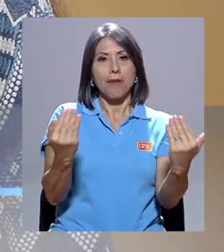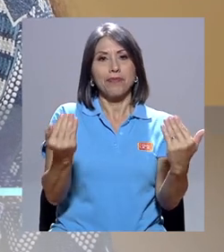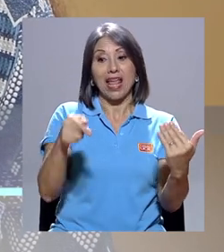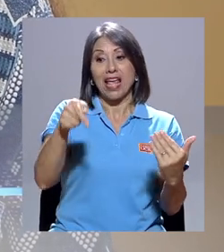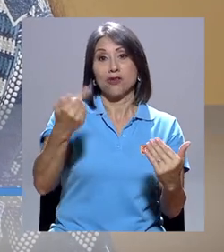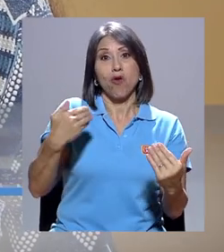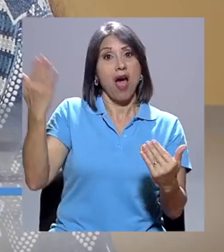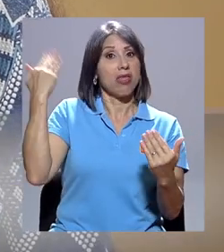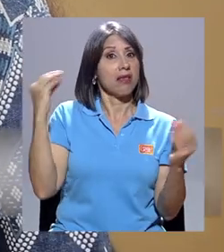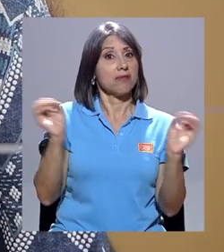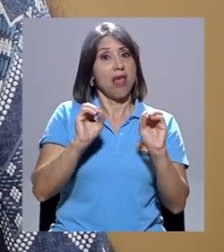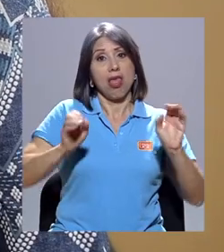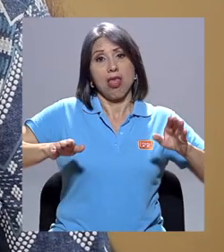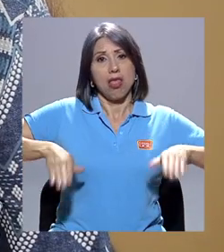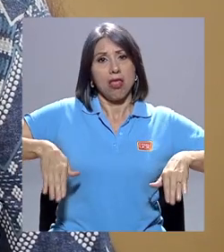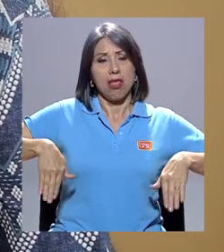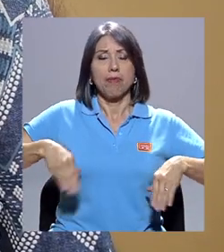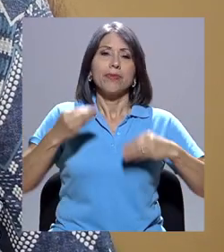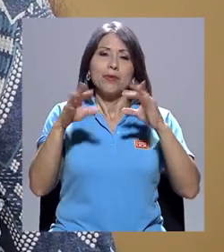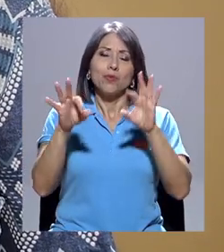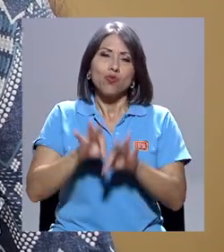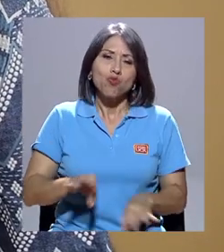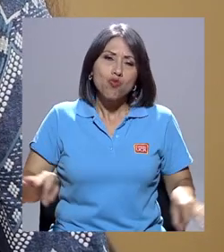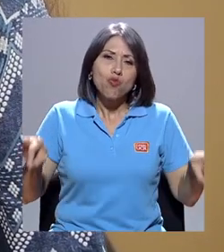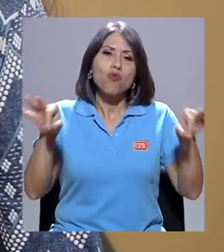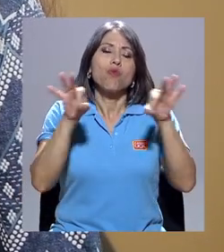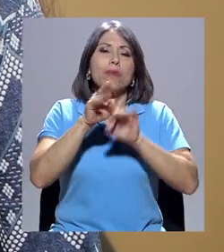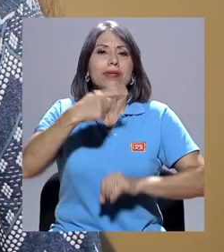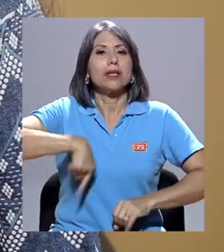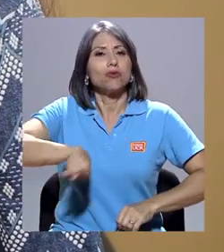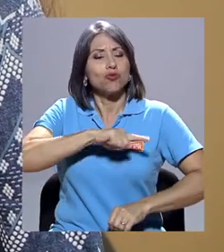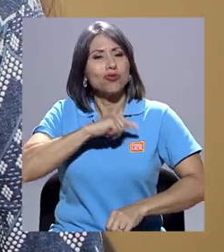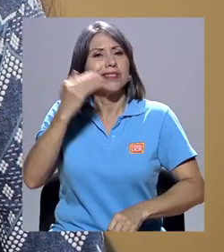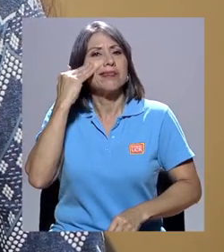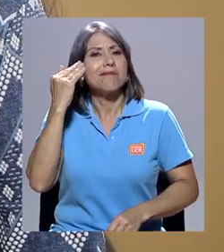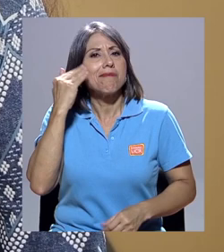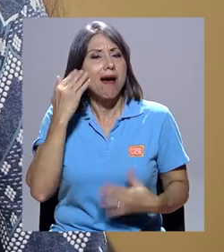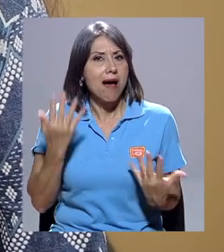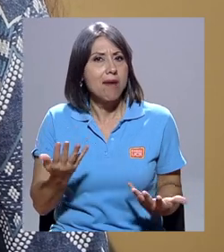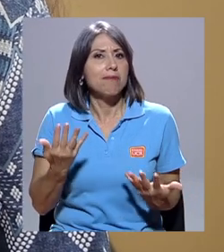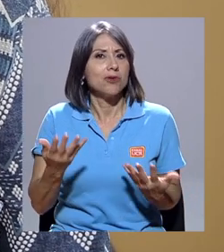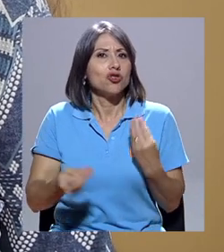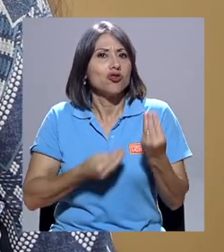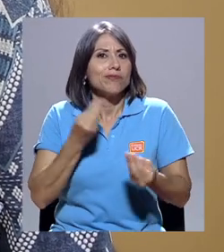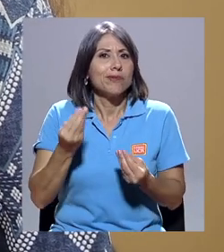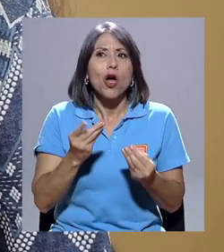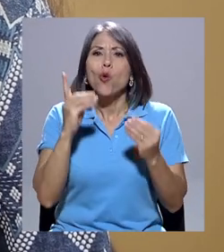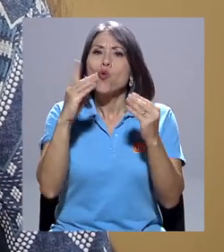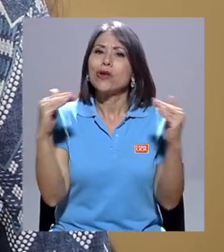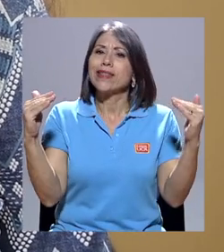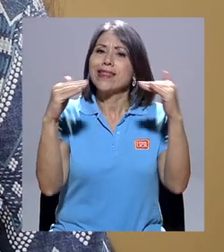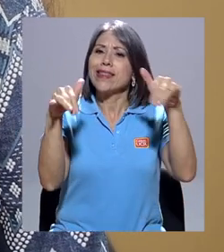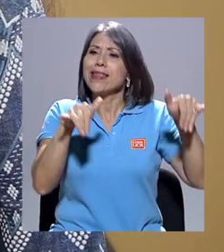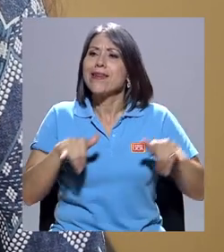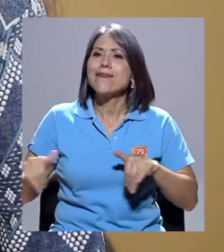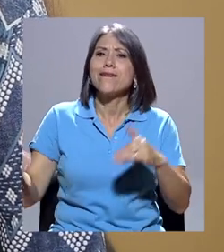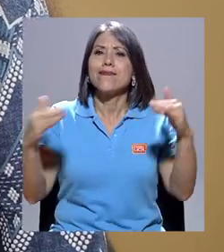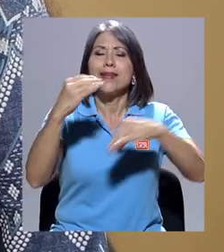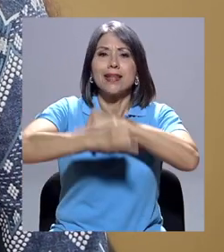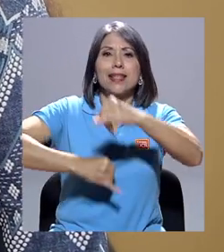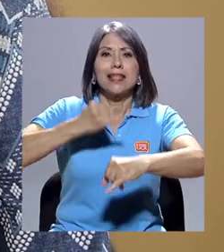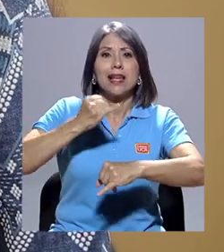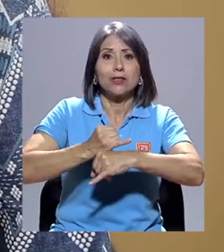se daba antes. Y nos parece muy importante también que podamos saber de qué a nivel de un estándar internacional sobre derechos de